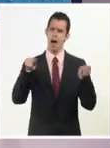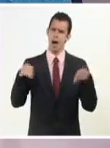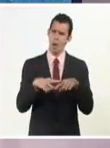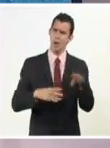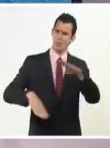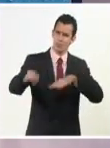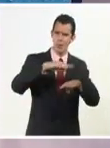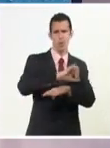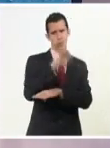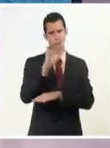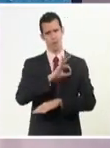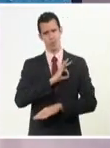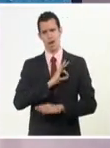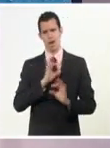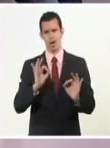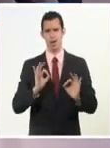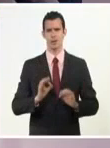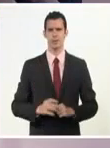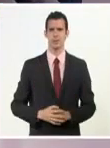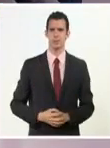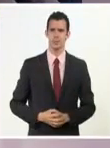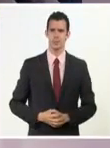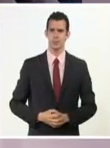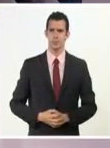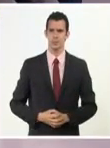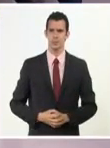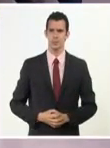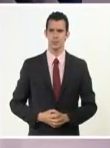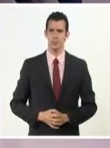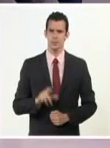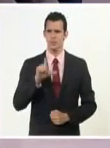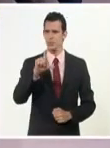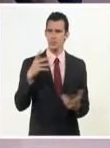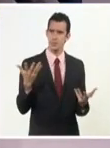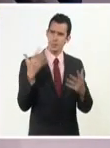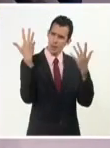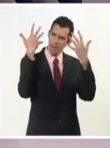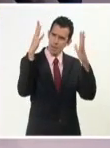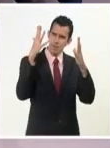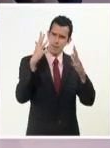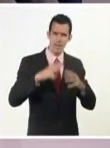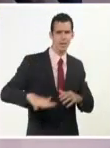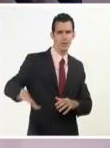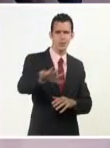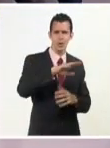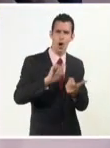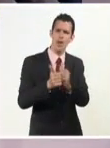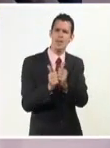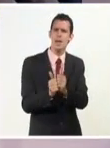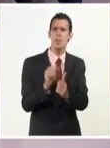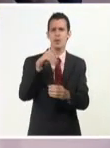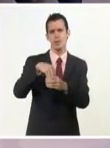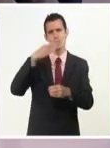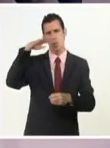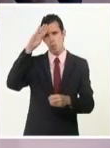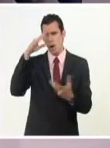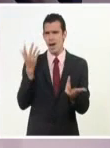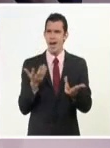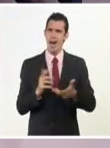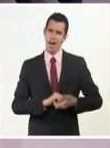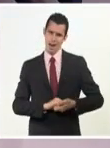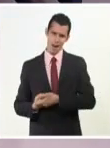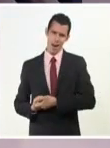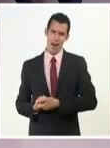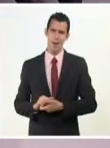también ganábamos medallas. Y termino felicitando a la familia de la lucha cubana en su día, un deporte que nos ha regalado